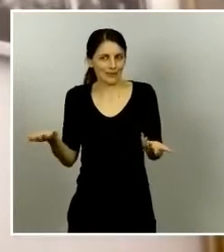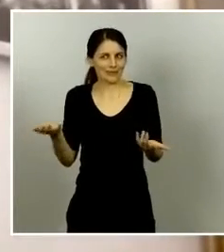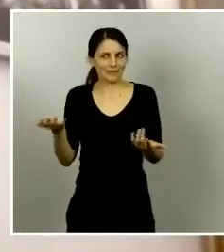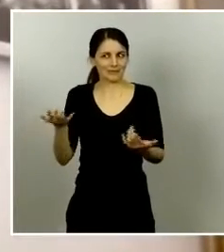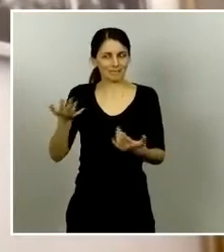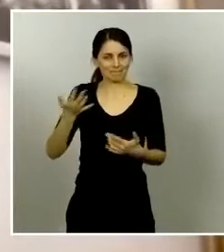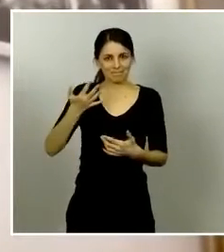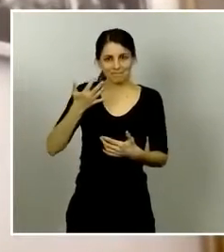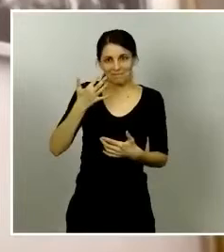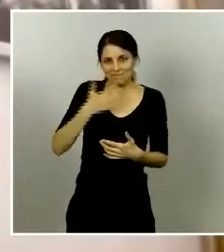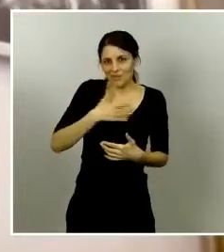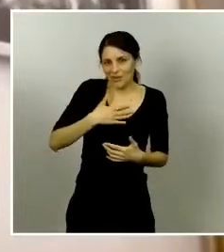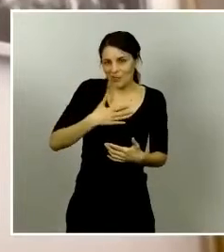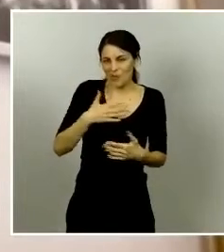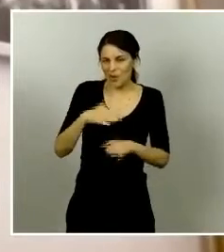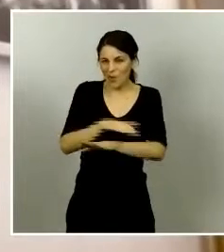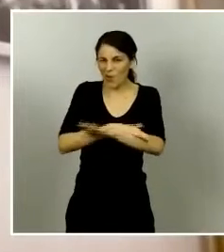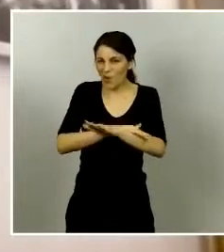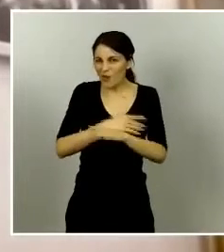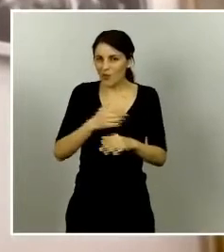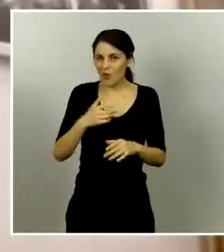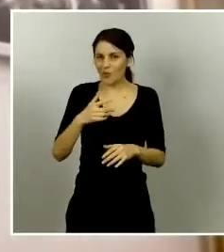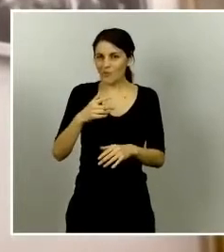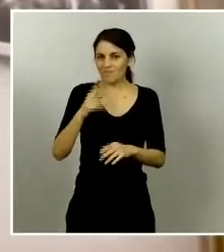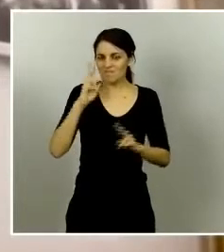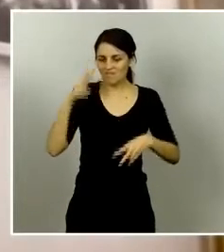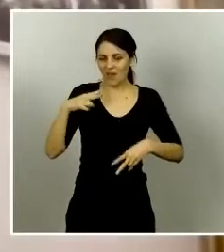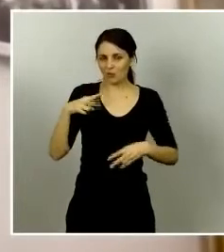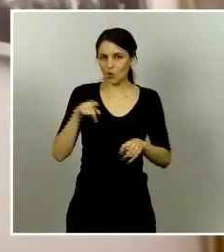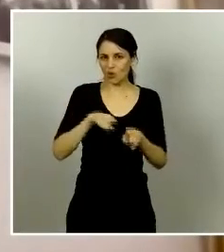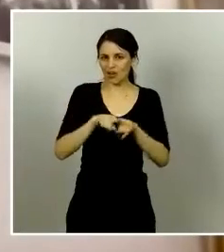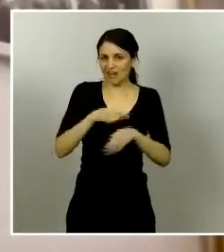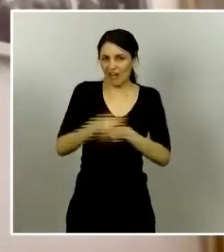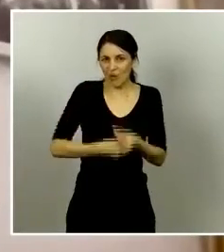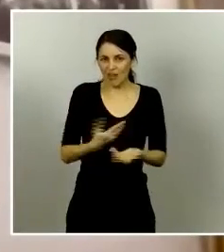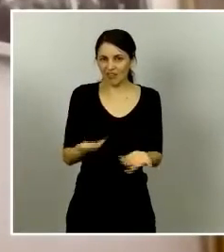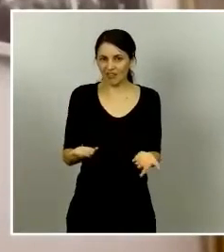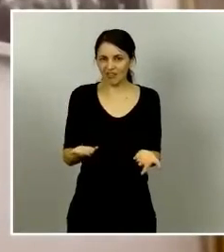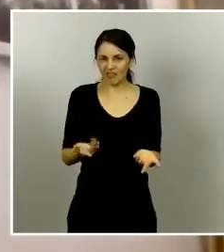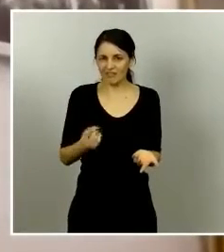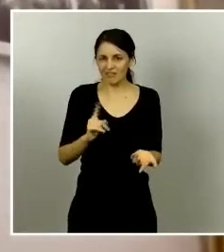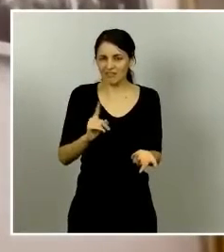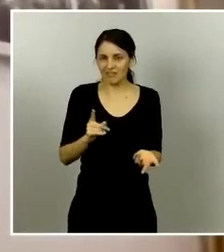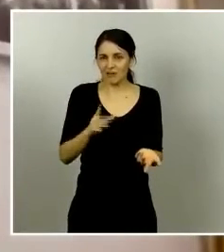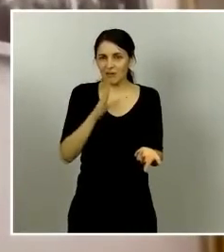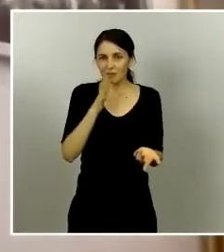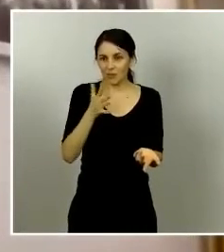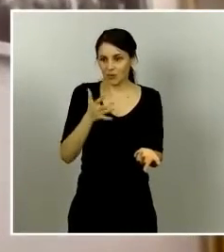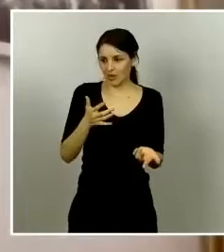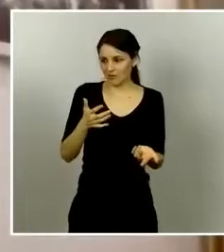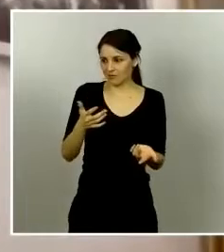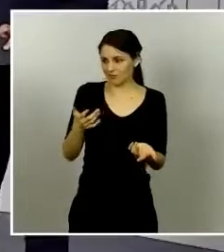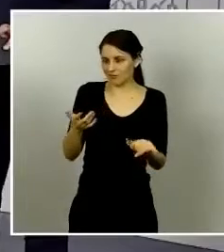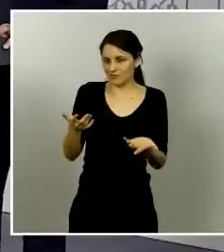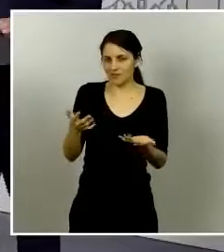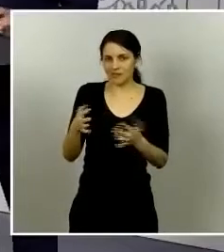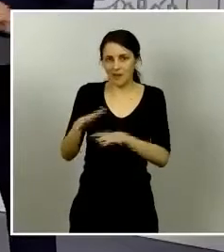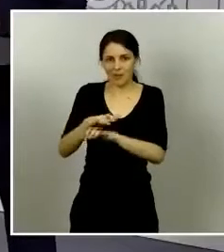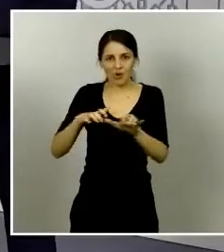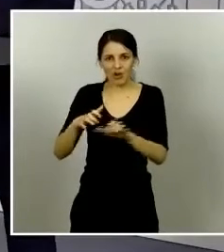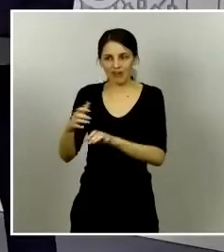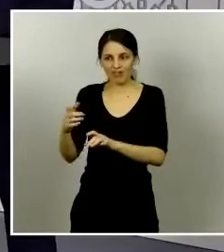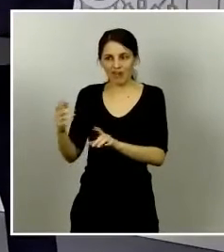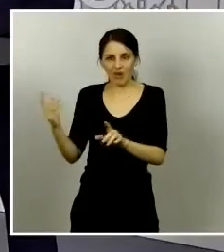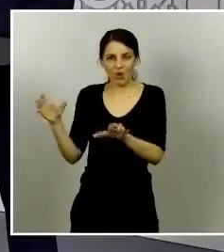polémica. ¿De verdad que el Gobierno no hace ninguna autocrítica cuando todos sus principales